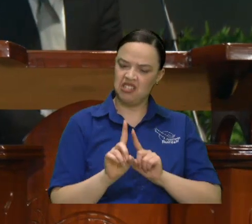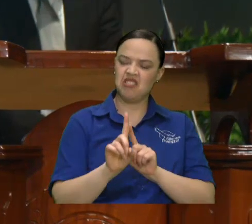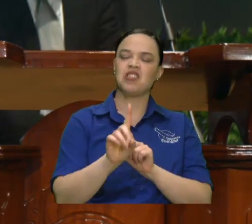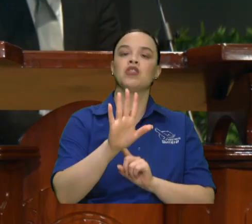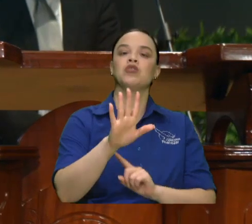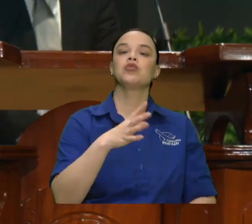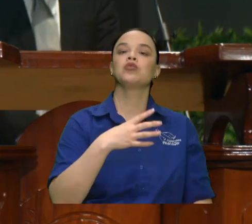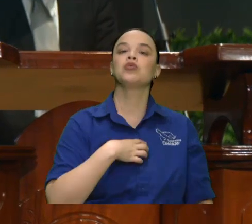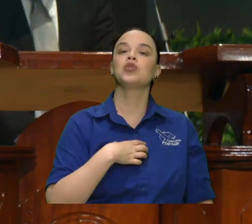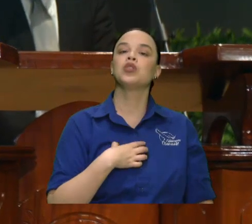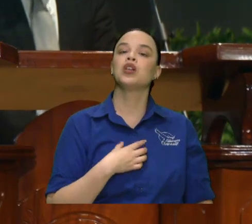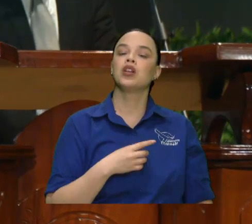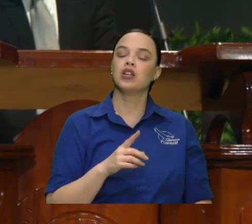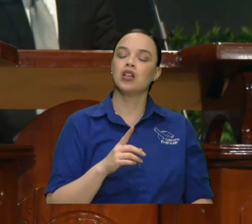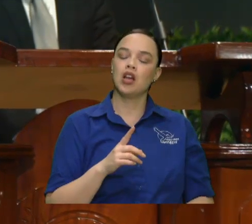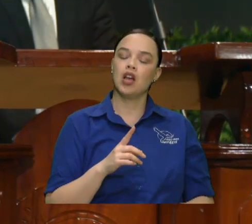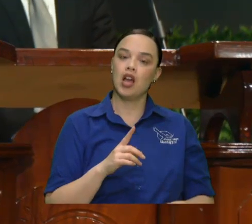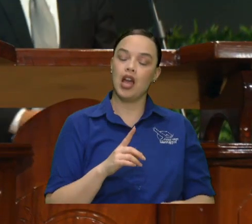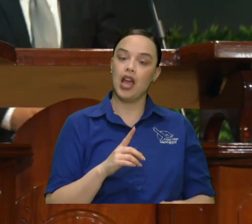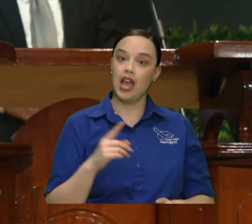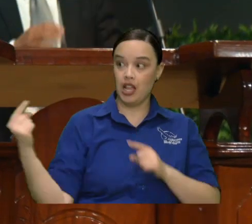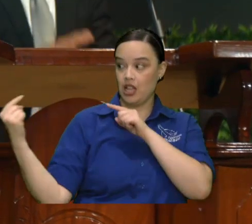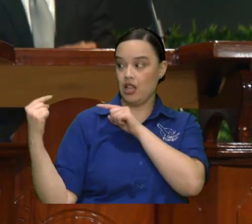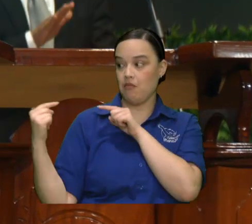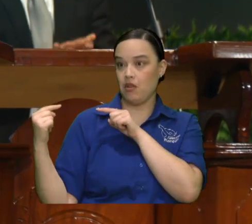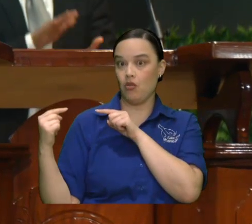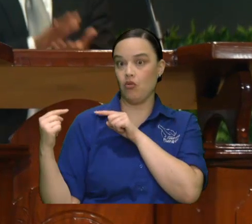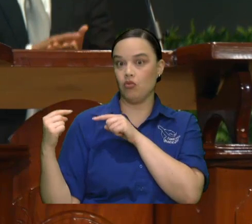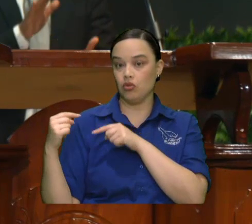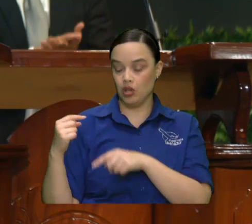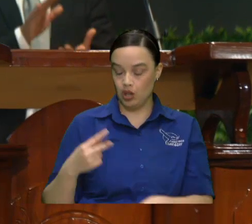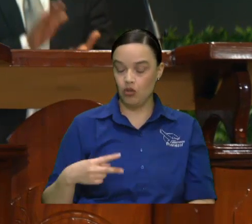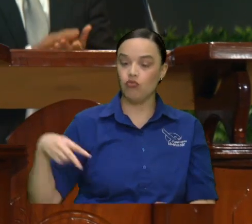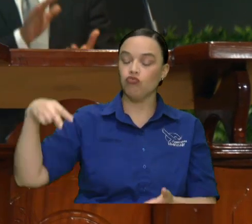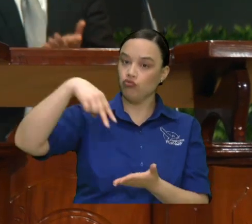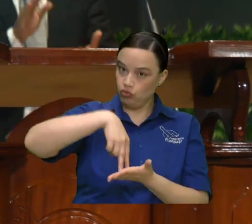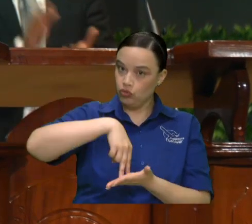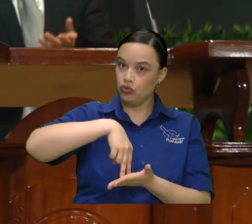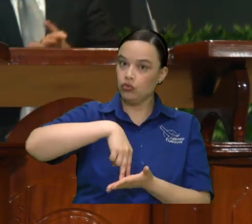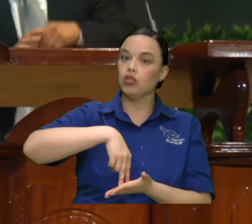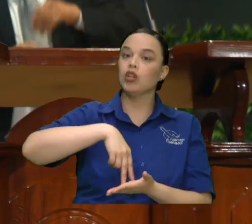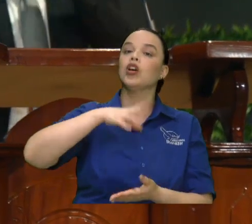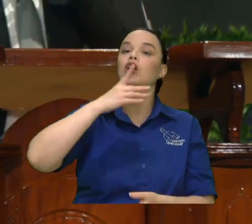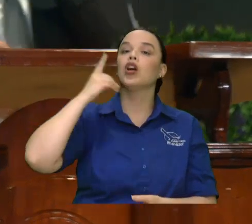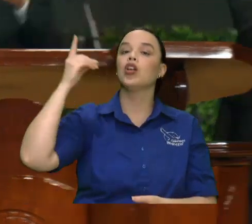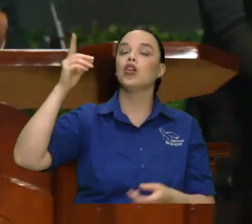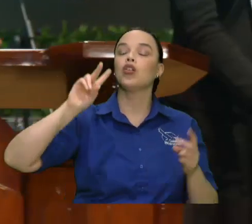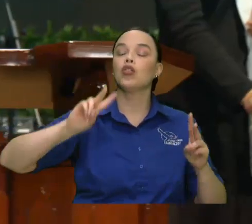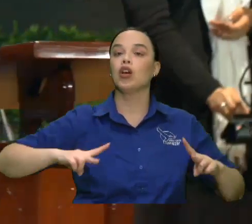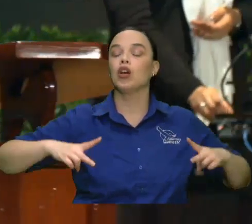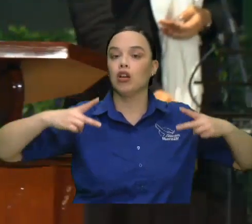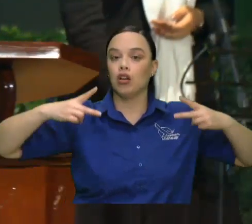se levanta de donde está y dios lo va a lo va a restaurar